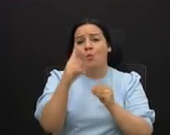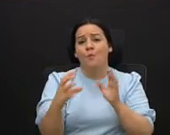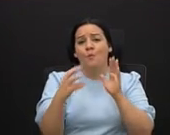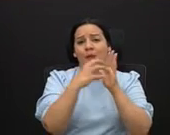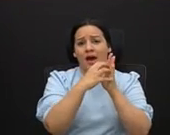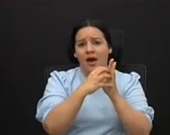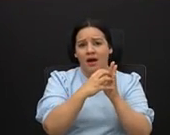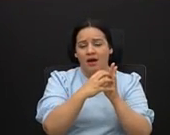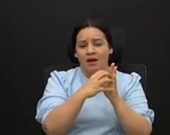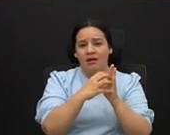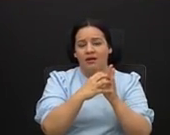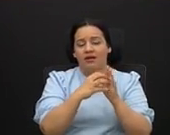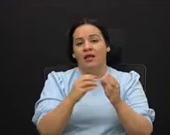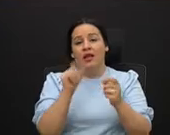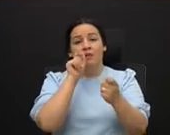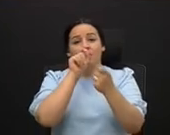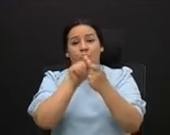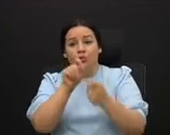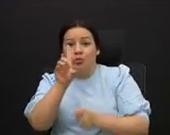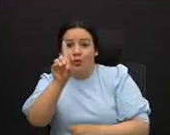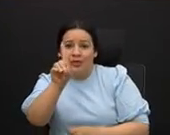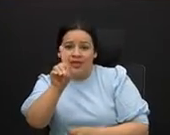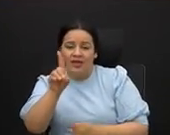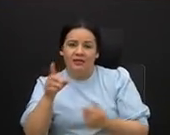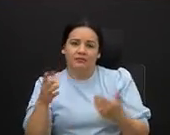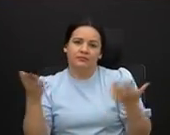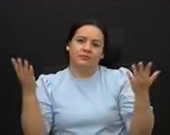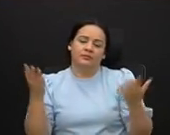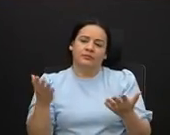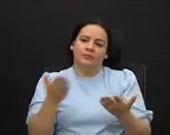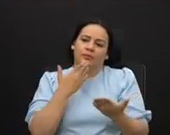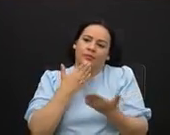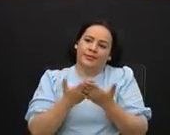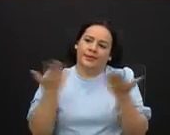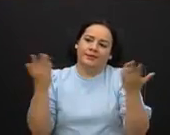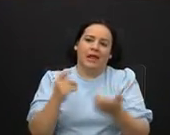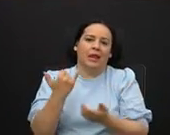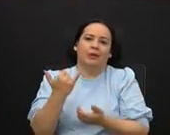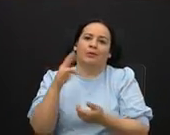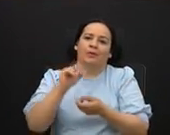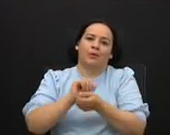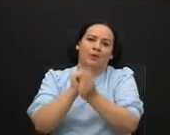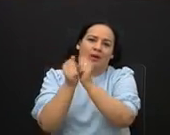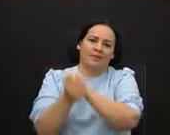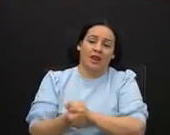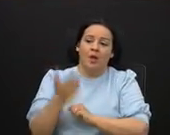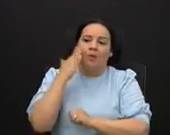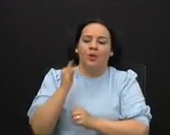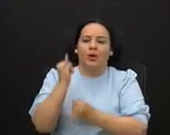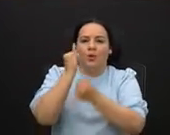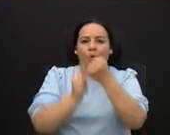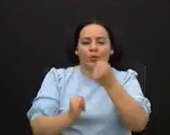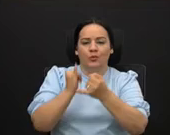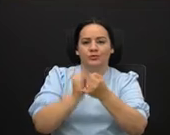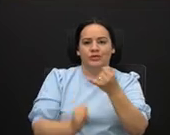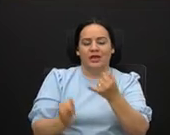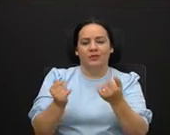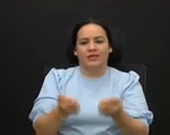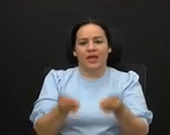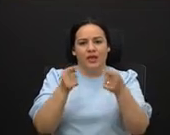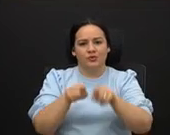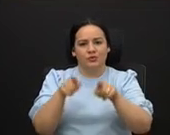Y después el punto D, bueno, pues ya mandaría que no lo cambiaran, ¿verdad? Porque eran las conclusiones y los